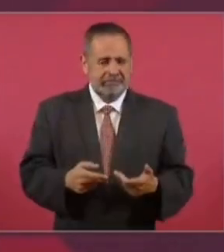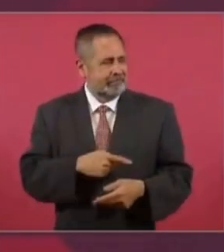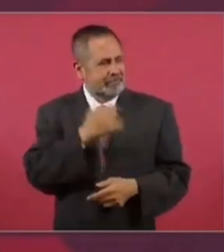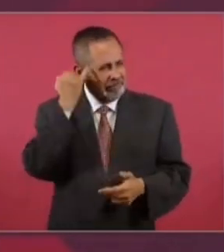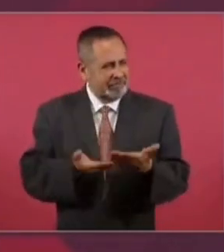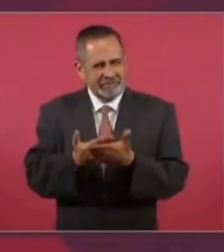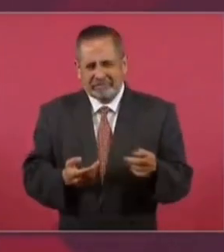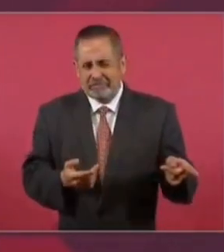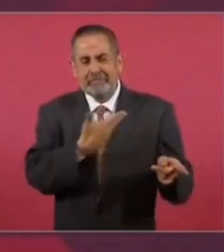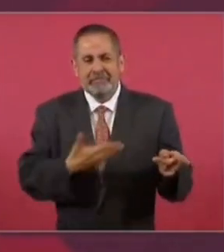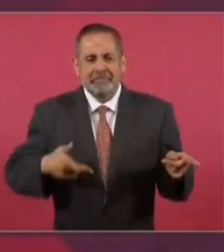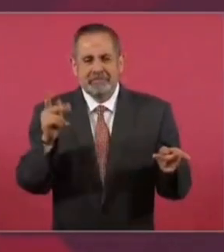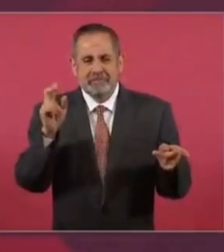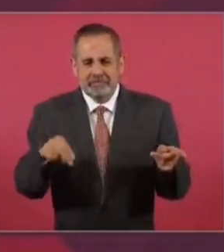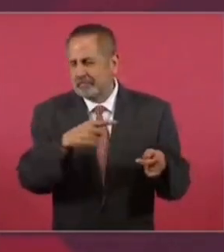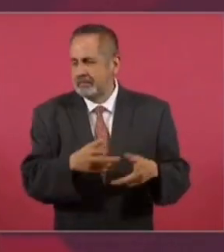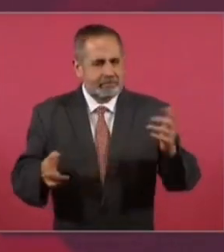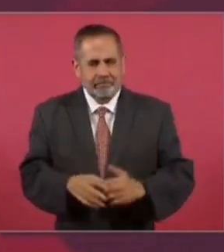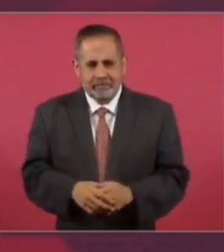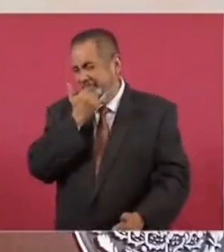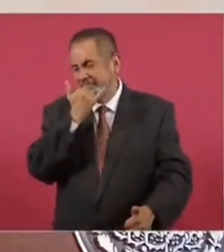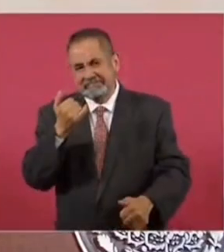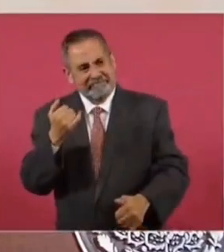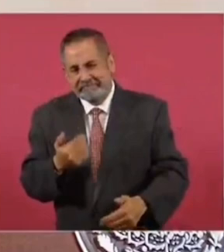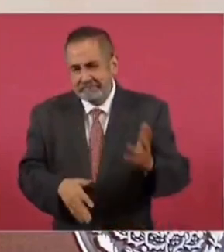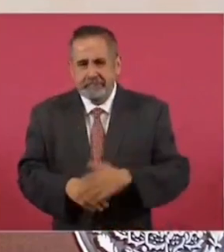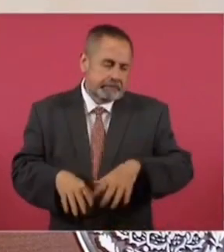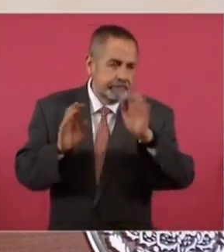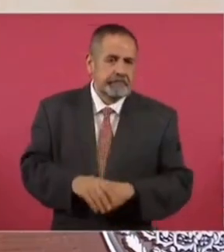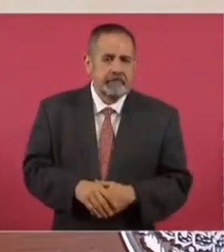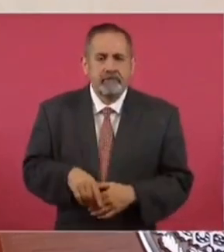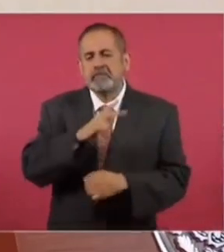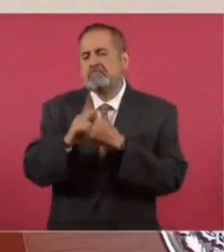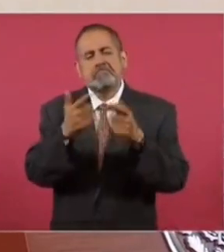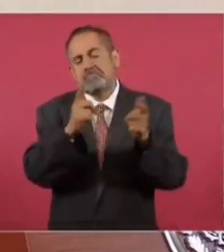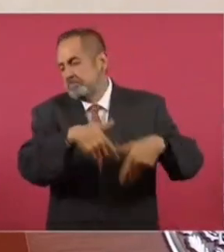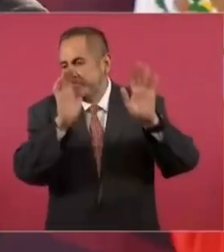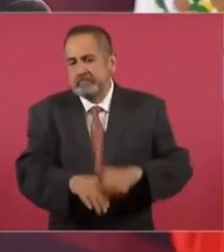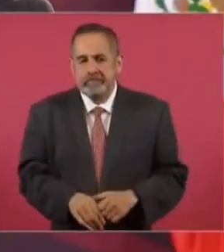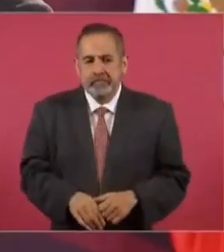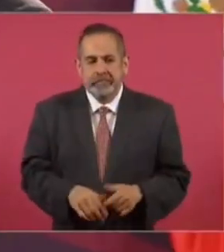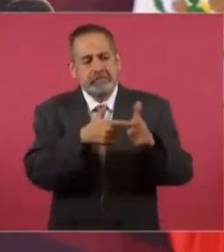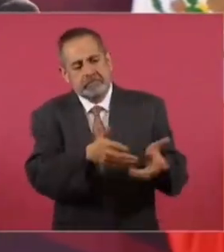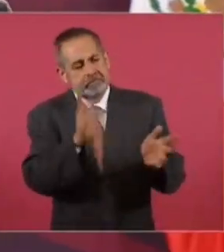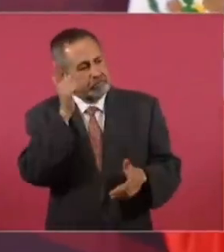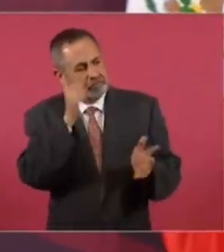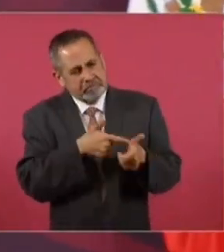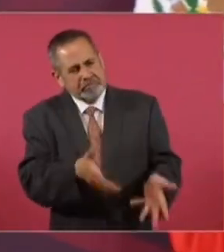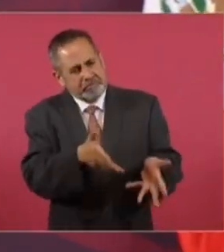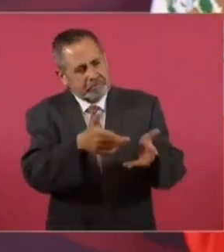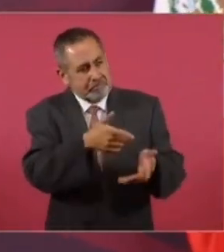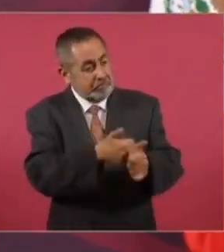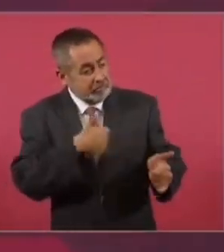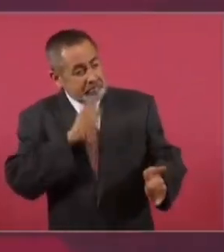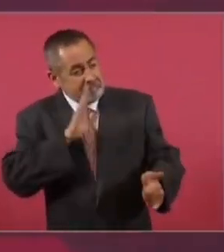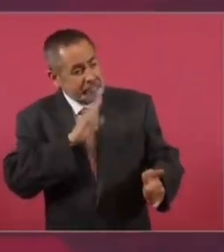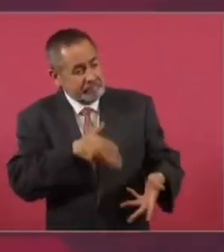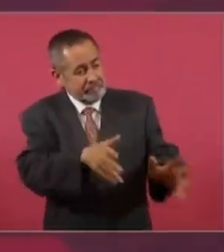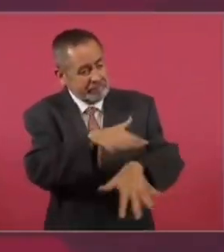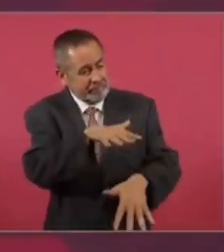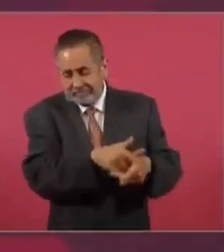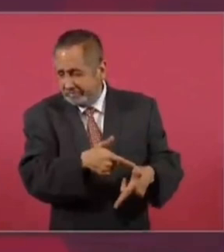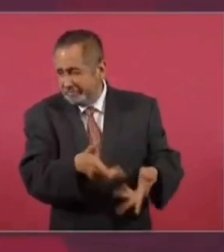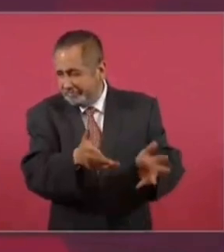propuso el presidente del PAN, y quemar libros. Pero bueno, vivimos en un país libre. Y que sigan su camino los retrógradas, los